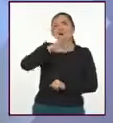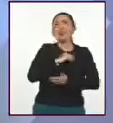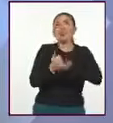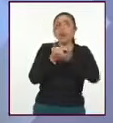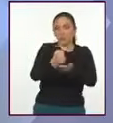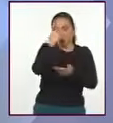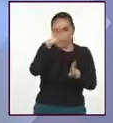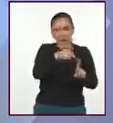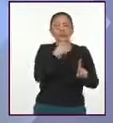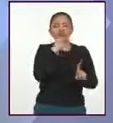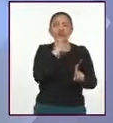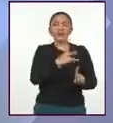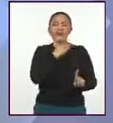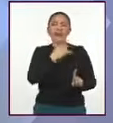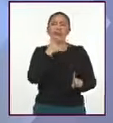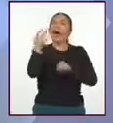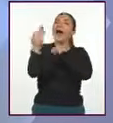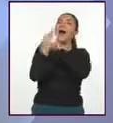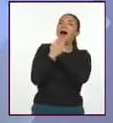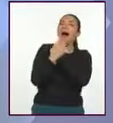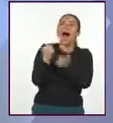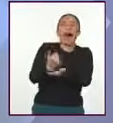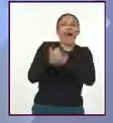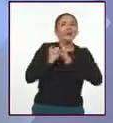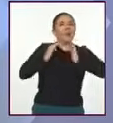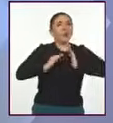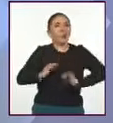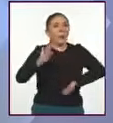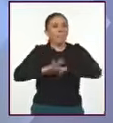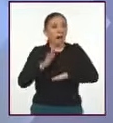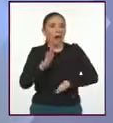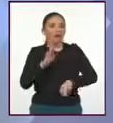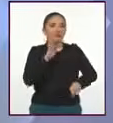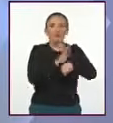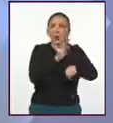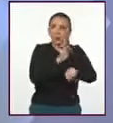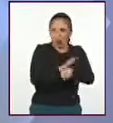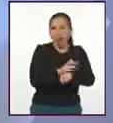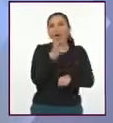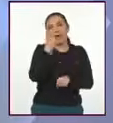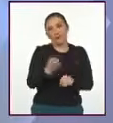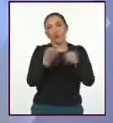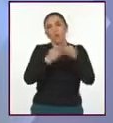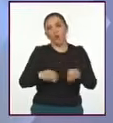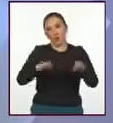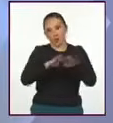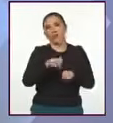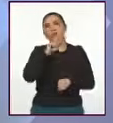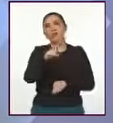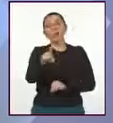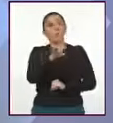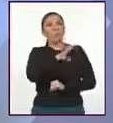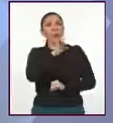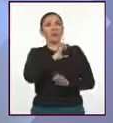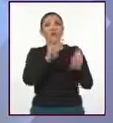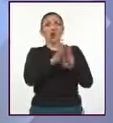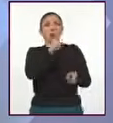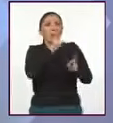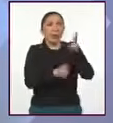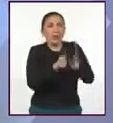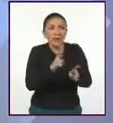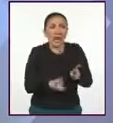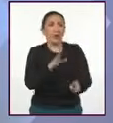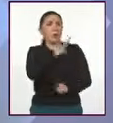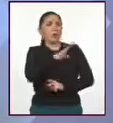pues más confortable contigo, nuestros niños, niñas y adolescentes. Entonces, importante también no tenerle miedo a poder hablar y reconocer